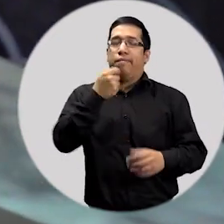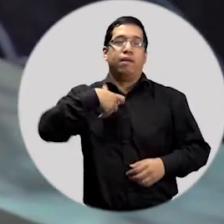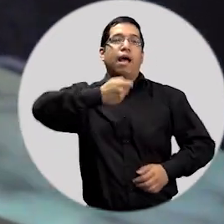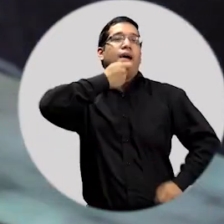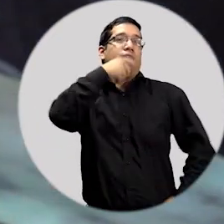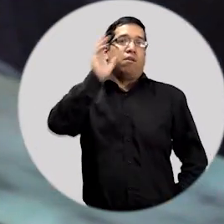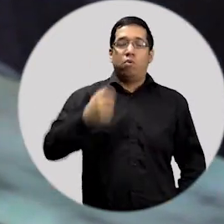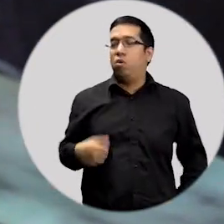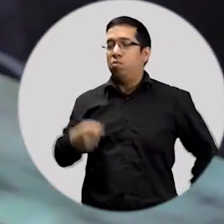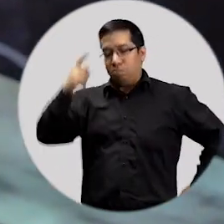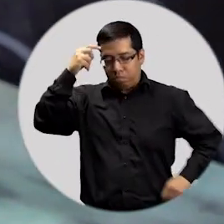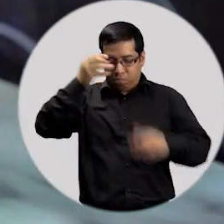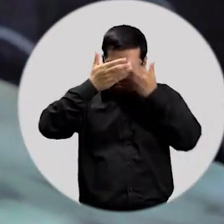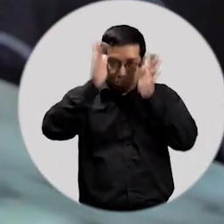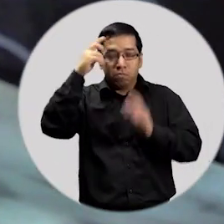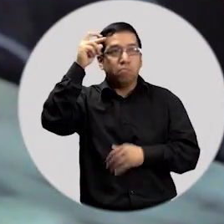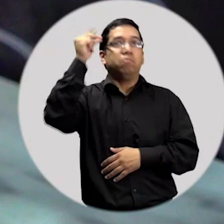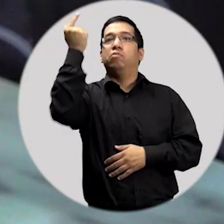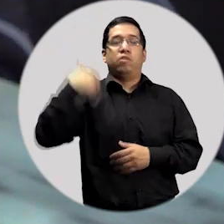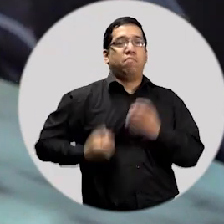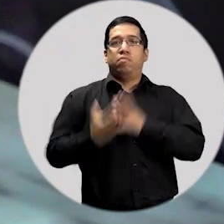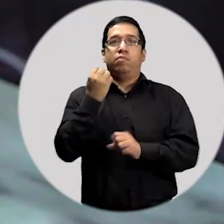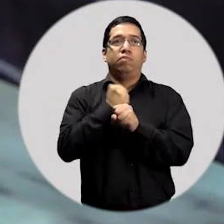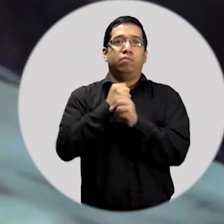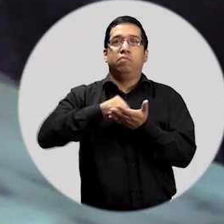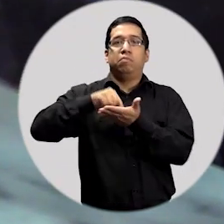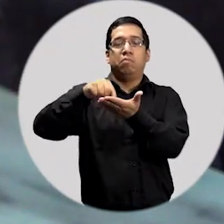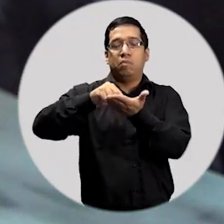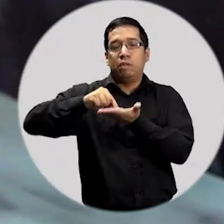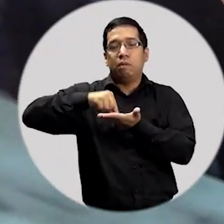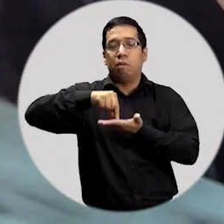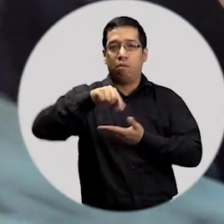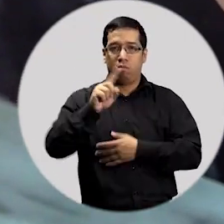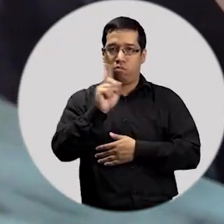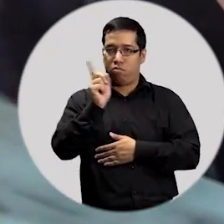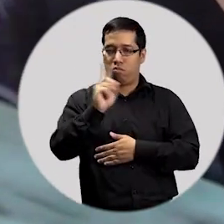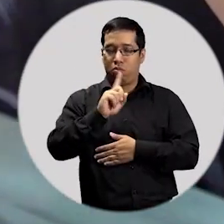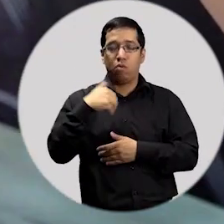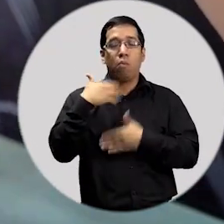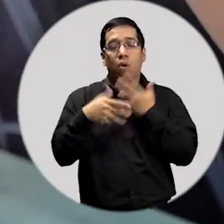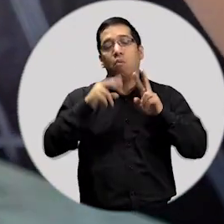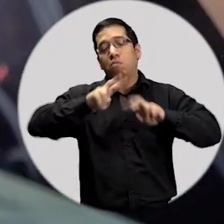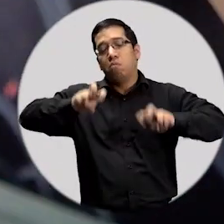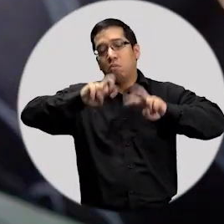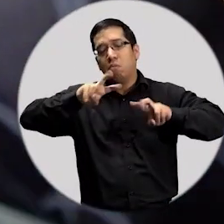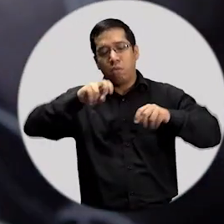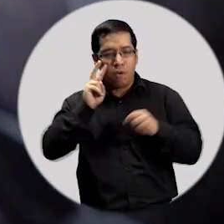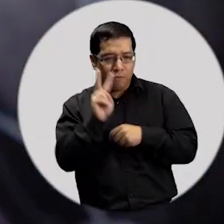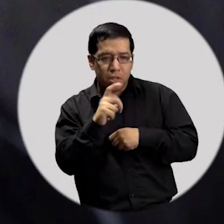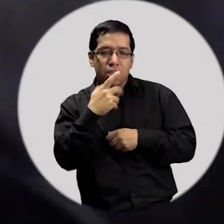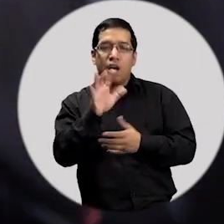papel. Luego me fui adentrando con las pinturas y demás cosas. Si bien desde ya yo pinto desde muy